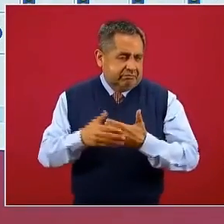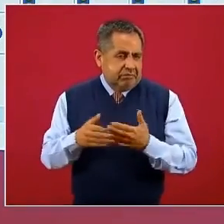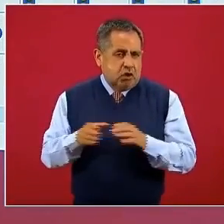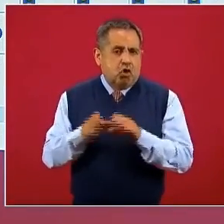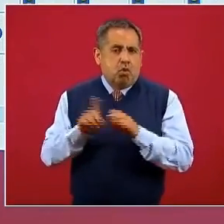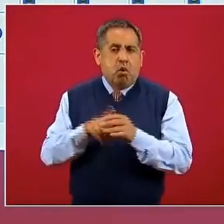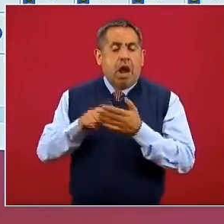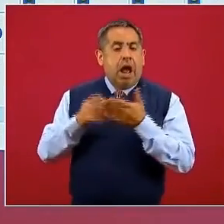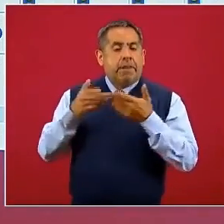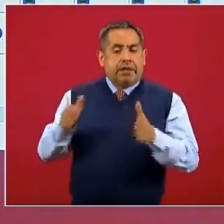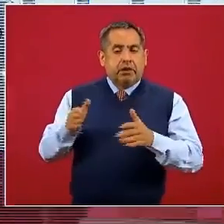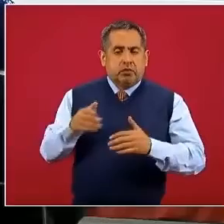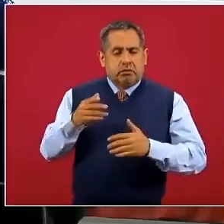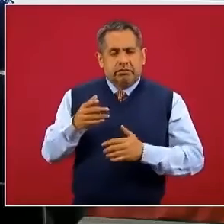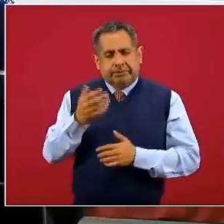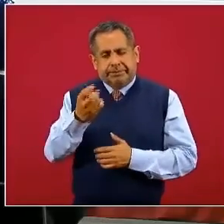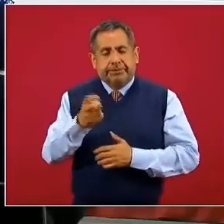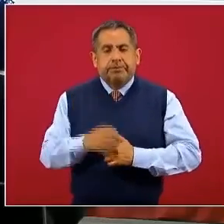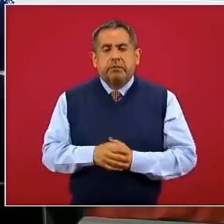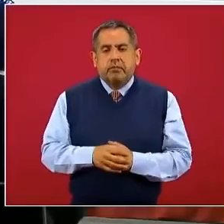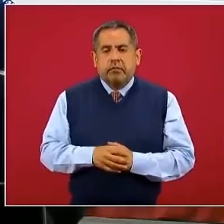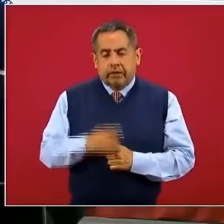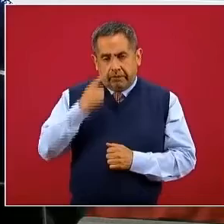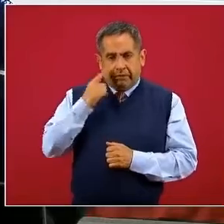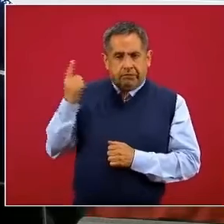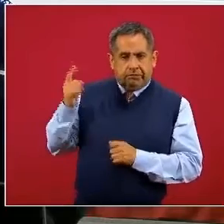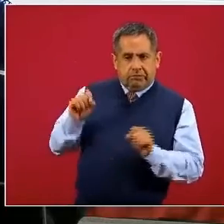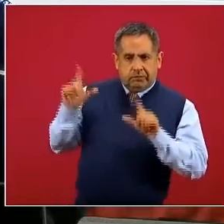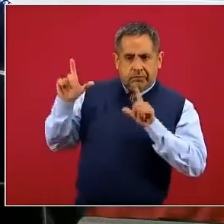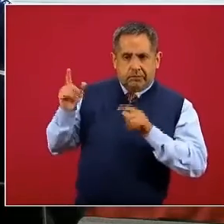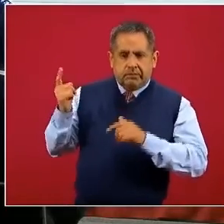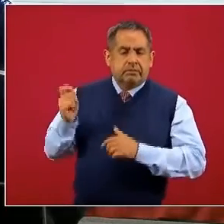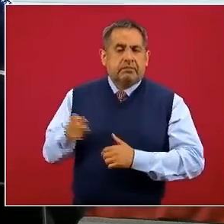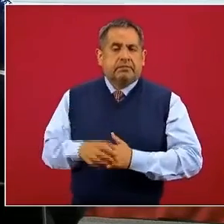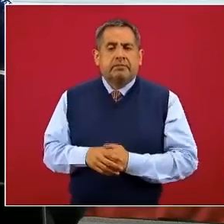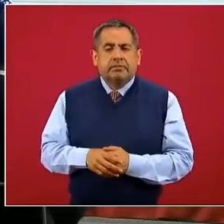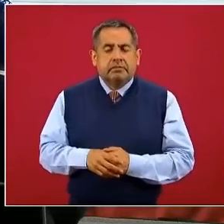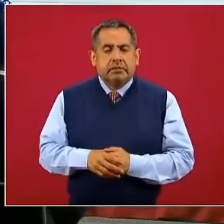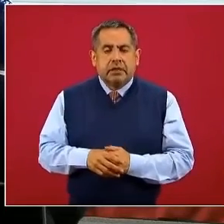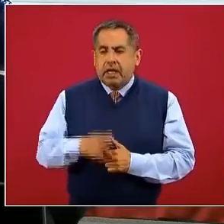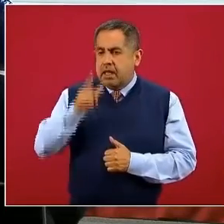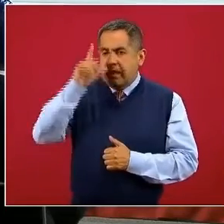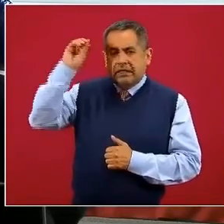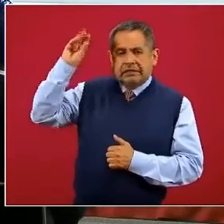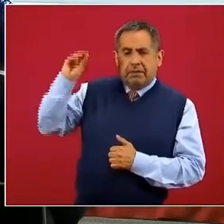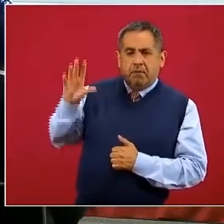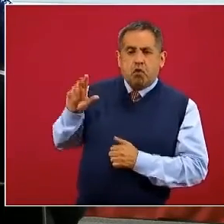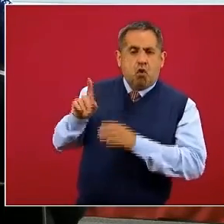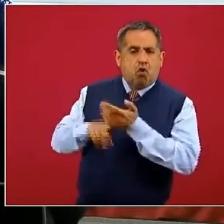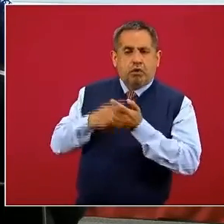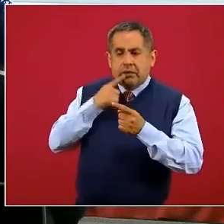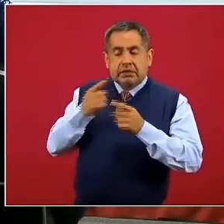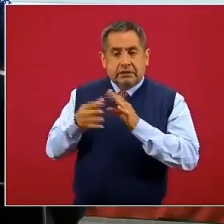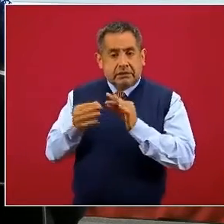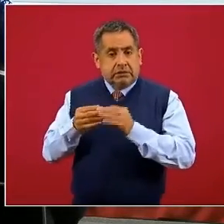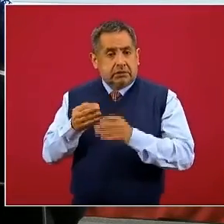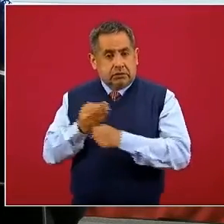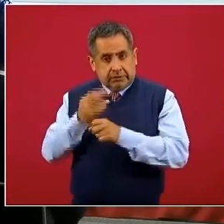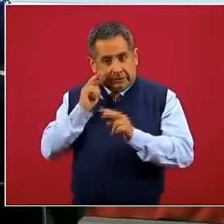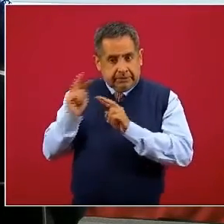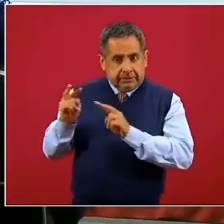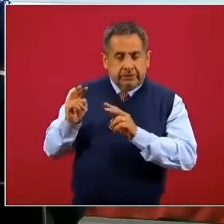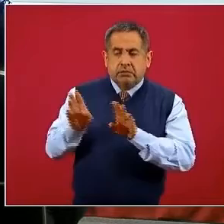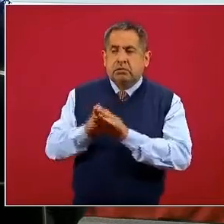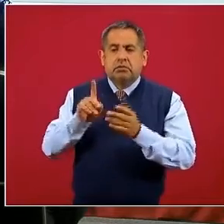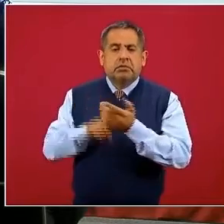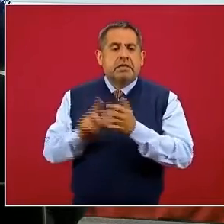público abierto y cerrado. Si vemos la siguiente diapositiva, que es precisamente el semáforo de riesgo que está vigente, lo estará